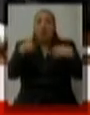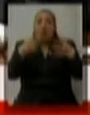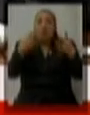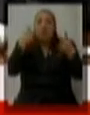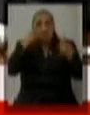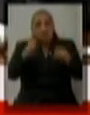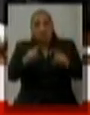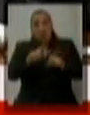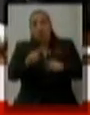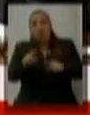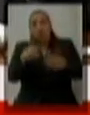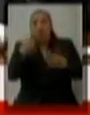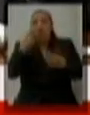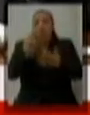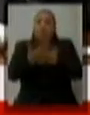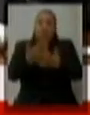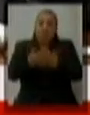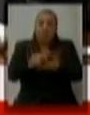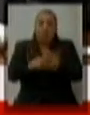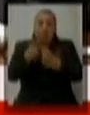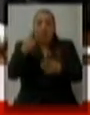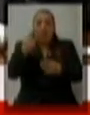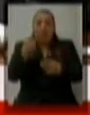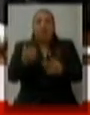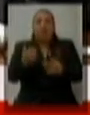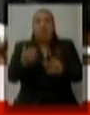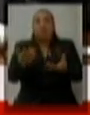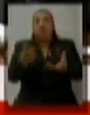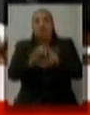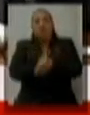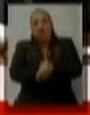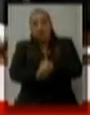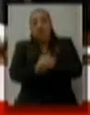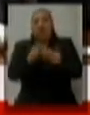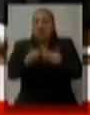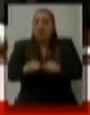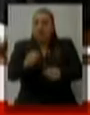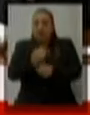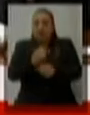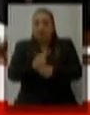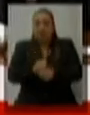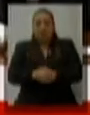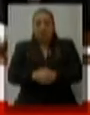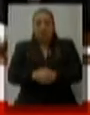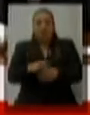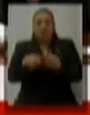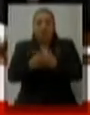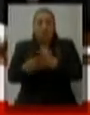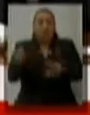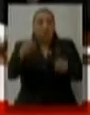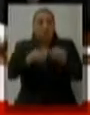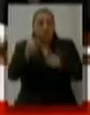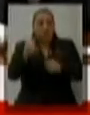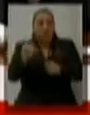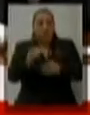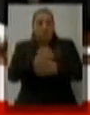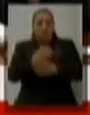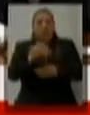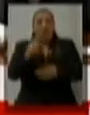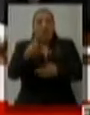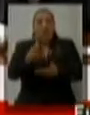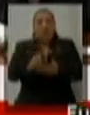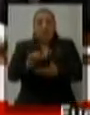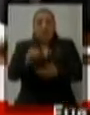queda quizás un poco de lado eso en el tema de las cuerdas separadas, porque está primero la amistad, la unión, la cooperación que existen entre Lima y